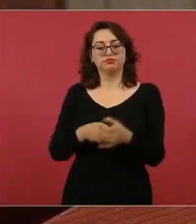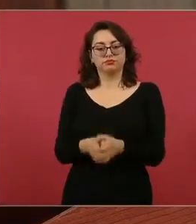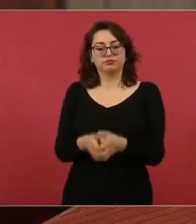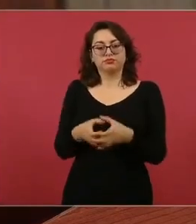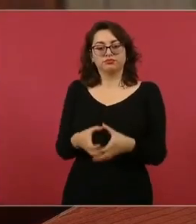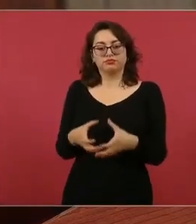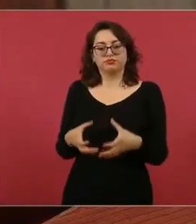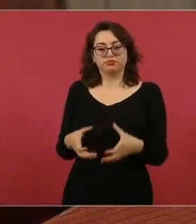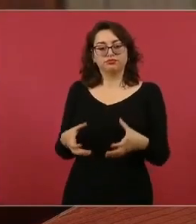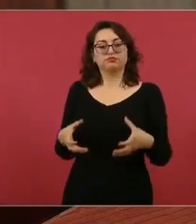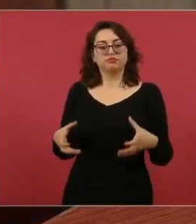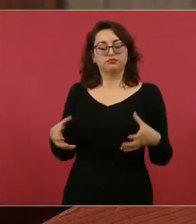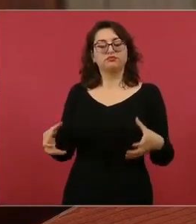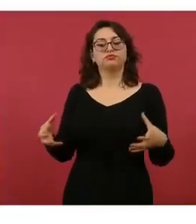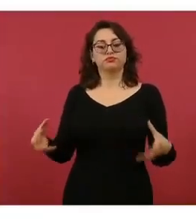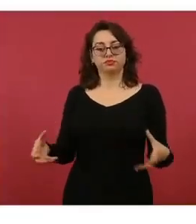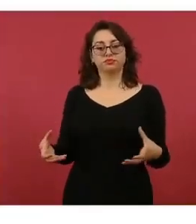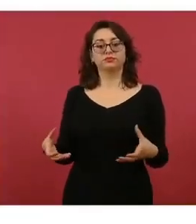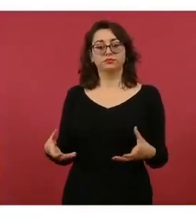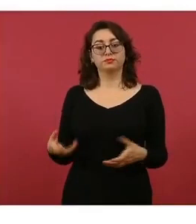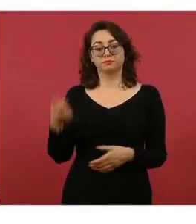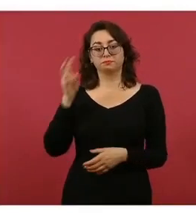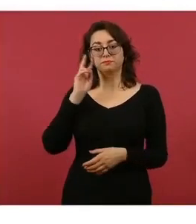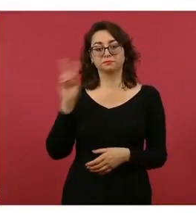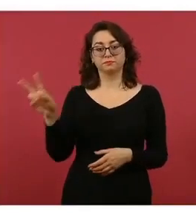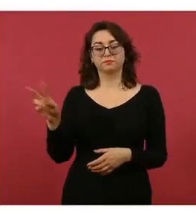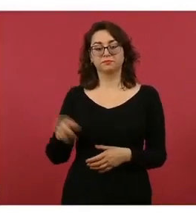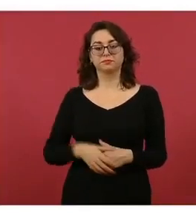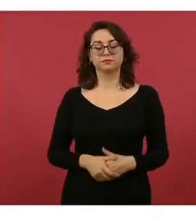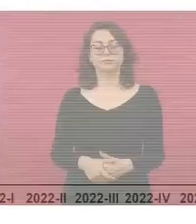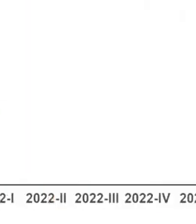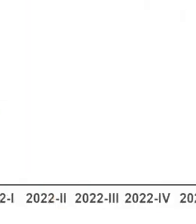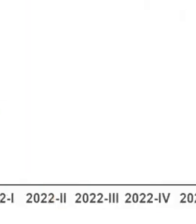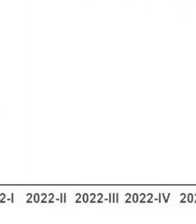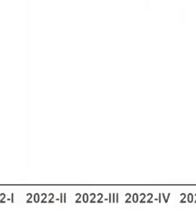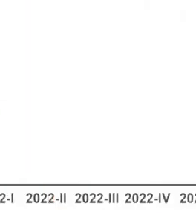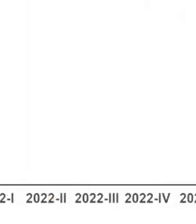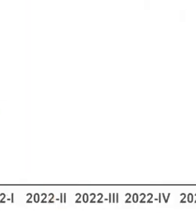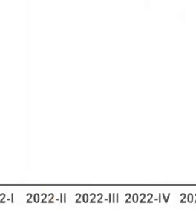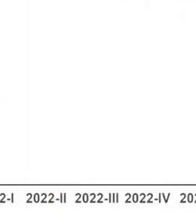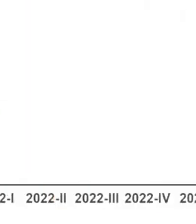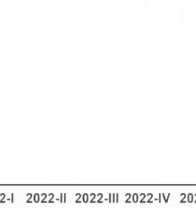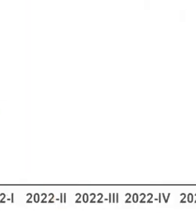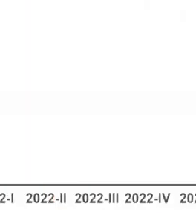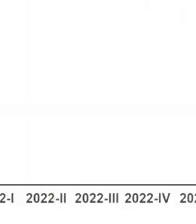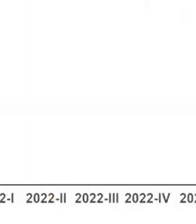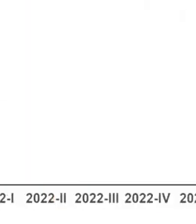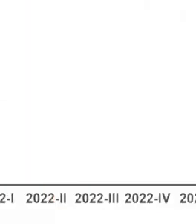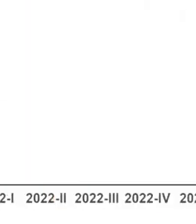Nos levantamos después de la pandemia, ahí está la caída,